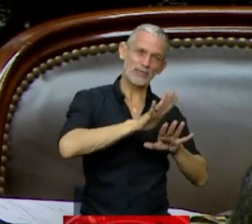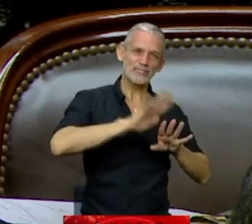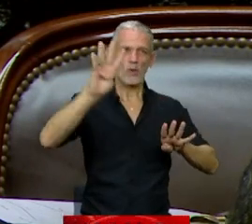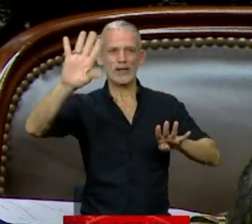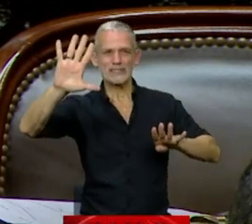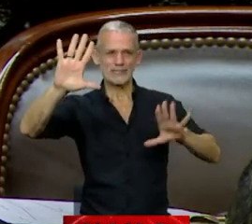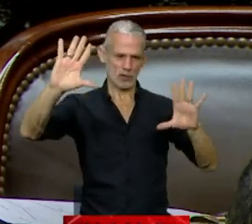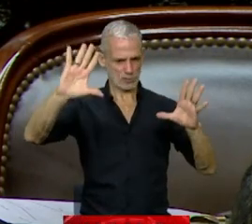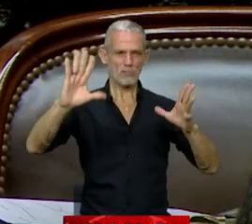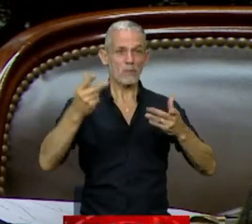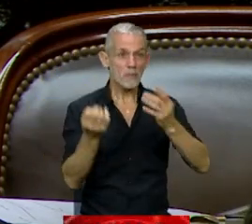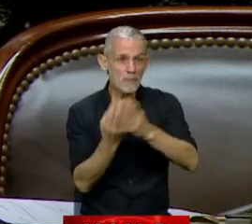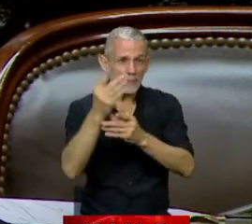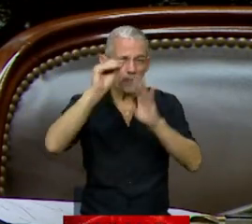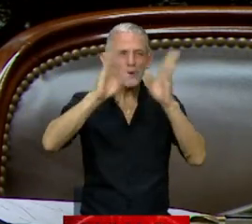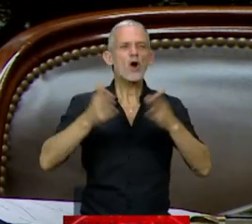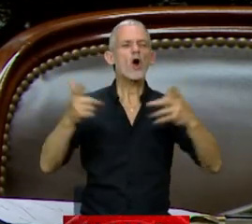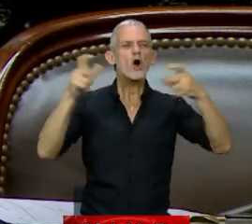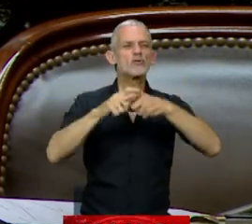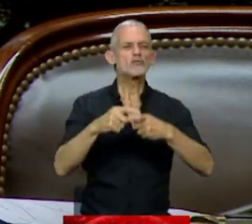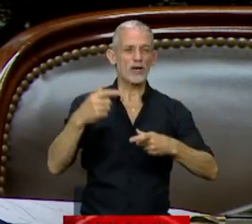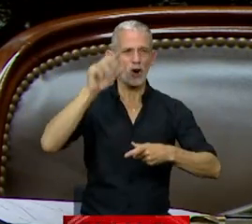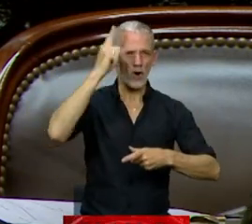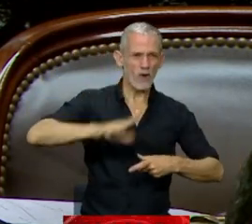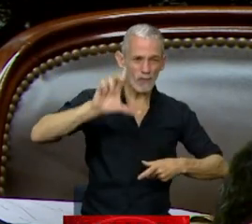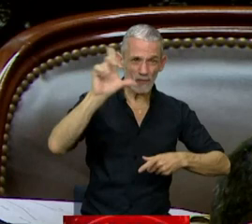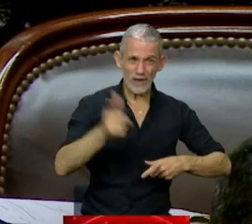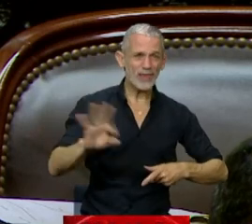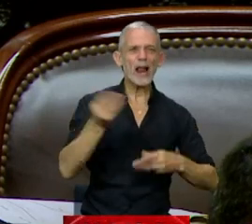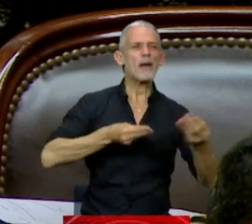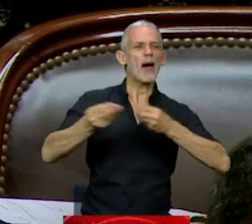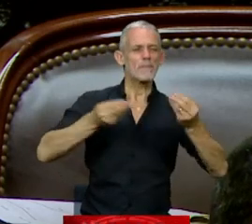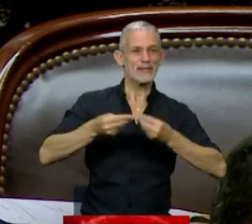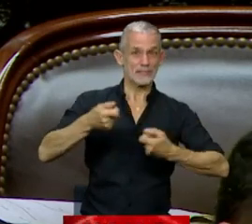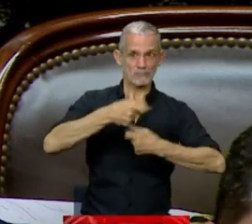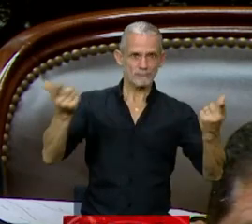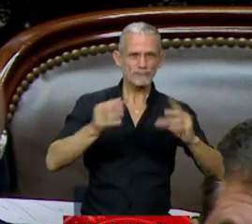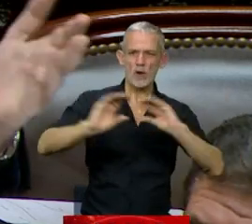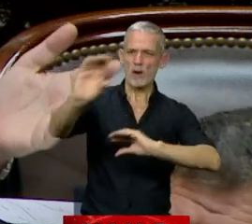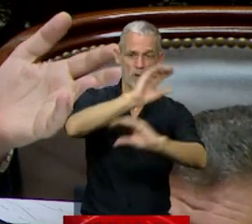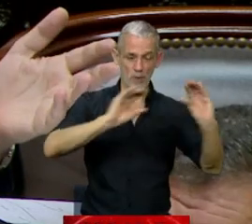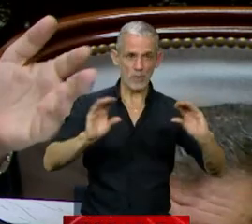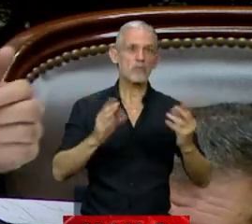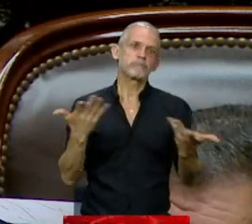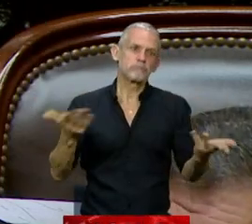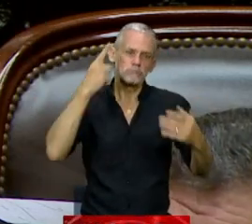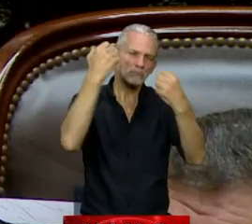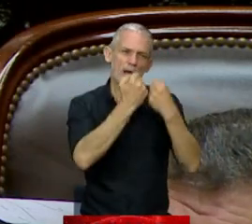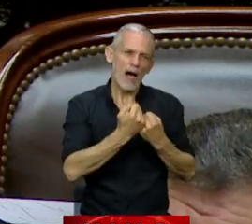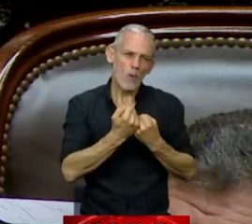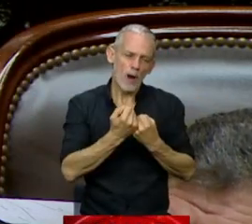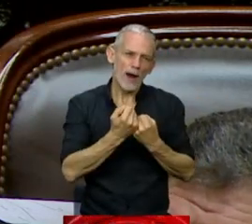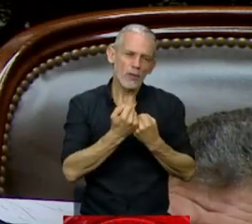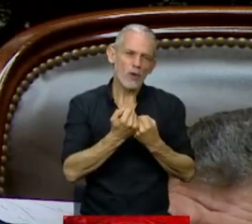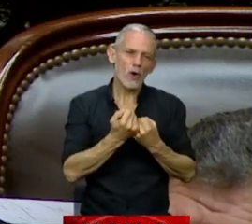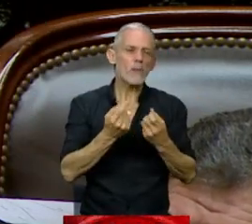sumado a la creación del Consejo Federal para la Administración de los Recursos, entendemos que esto establece un firme acuerdo,